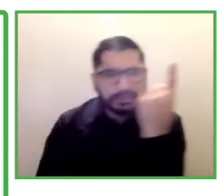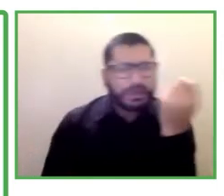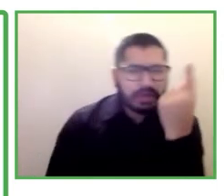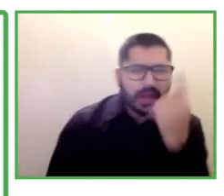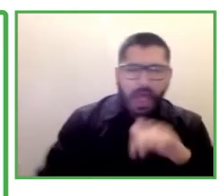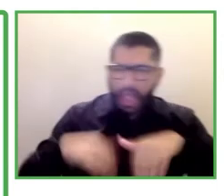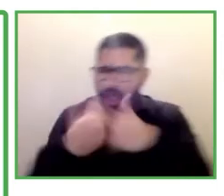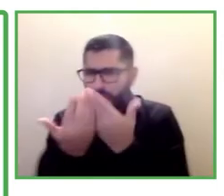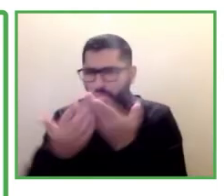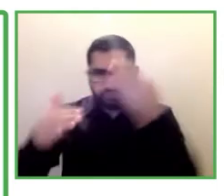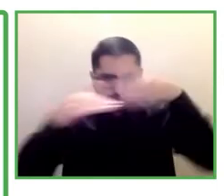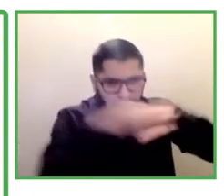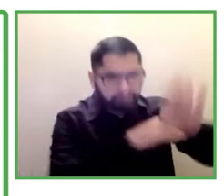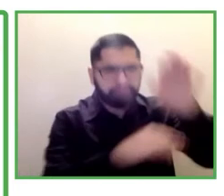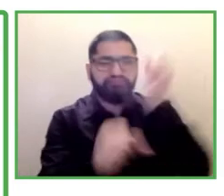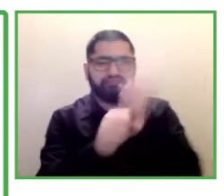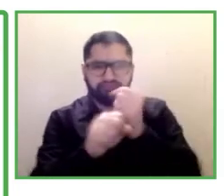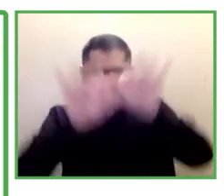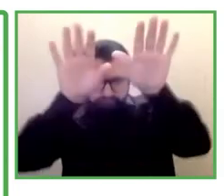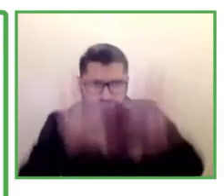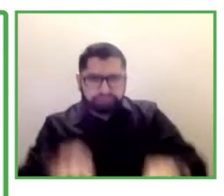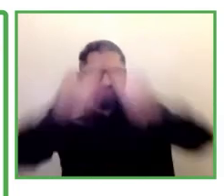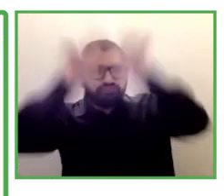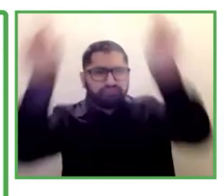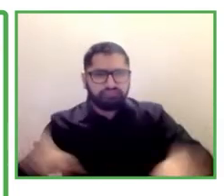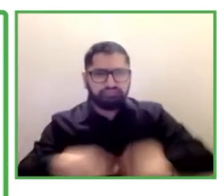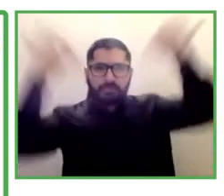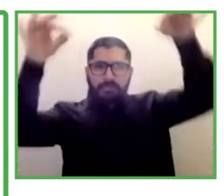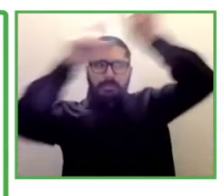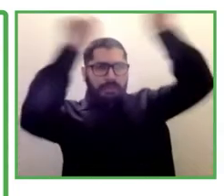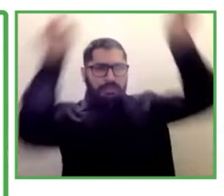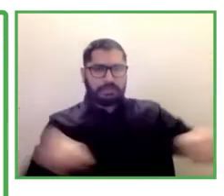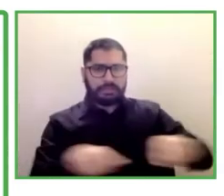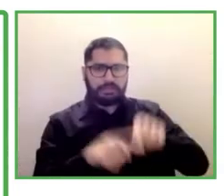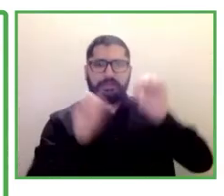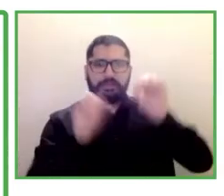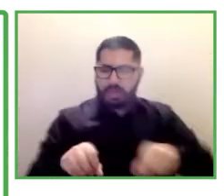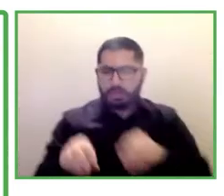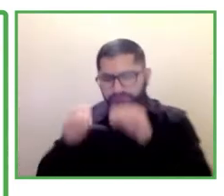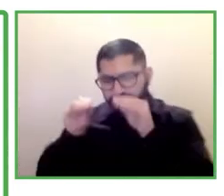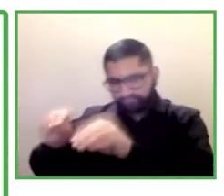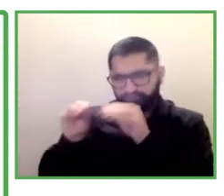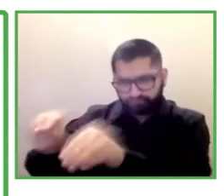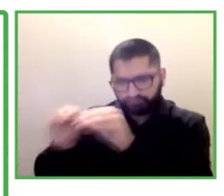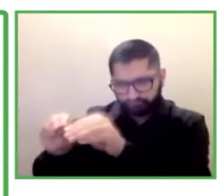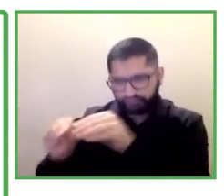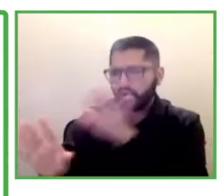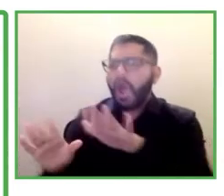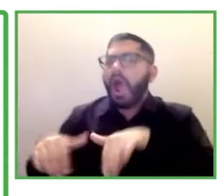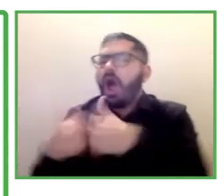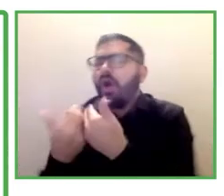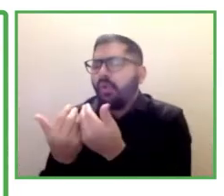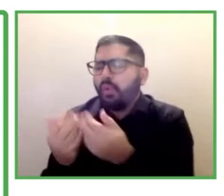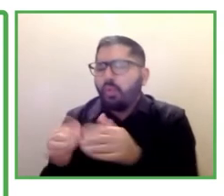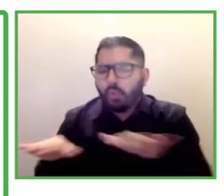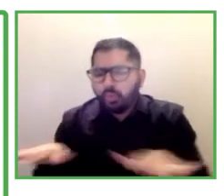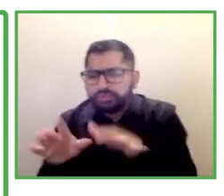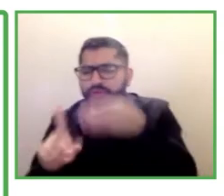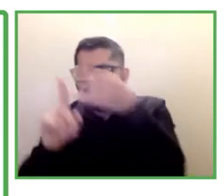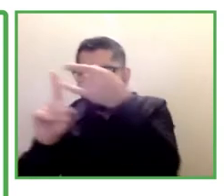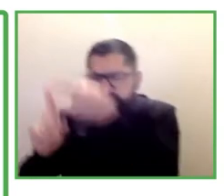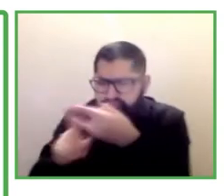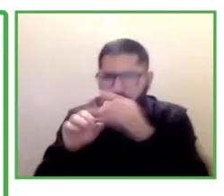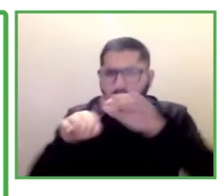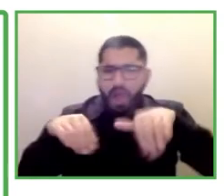través de Zoom, así es como trabajamos con nuestros participantes todos los días. Y también hicimos reuniones uno a uno con los individuos y nos